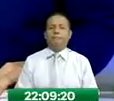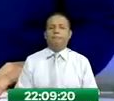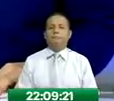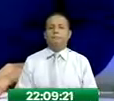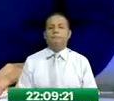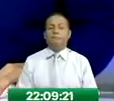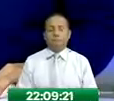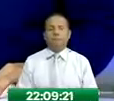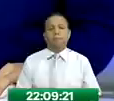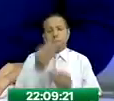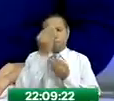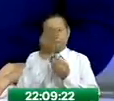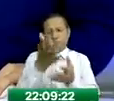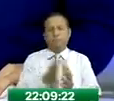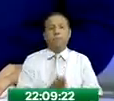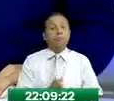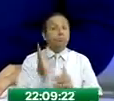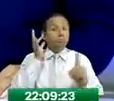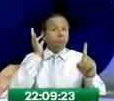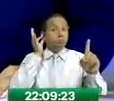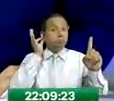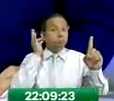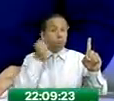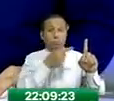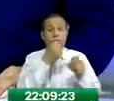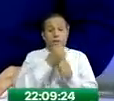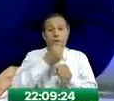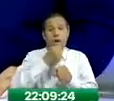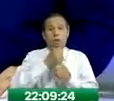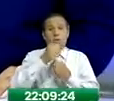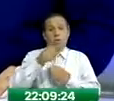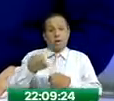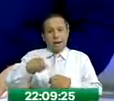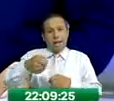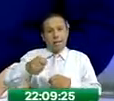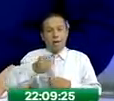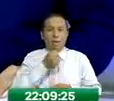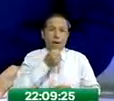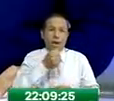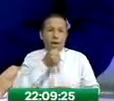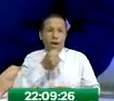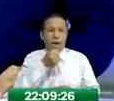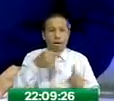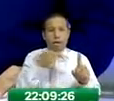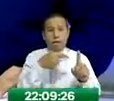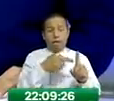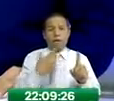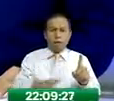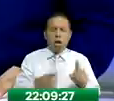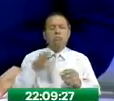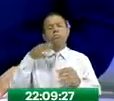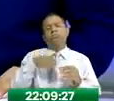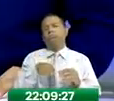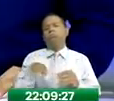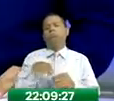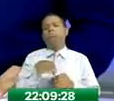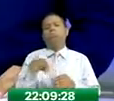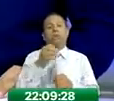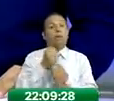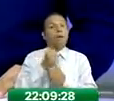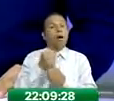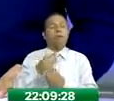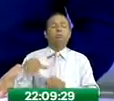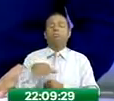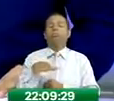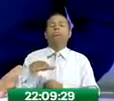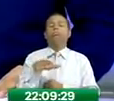Y ahora les informamos que una locutora de radio fue asaltada por delincuentes armados en el sur de Guayaquil. La comunicadora se dirigía a su trabajo cuando fue